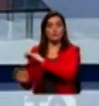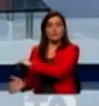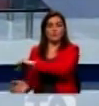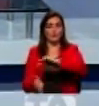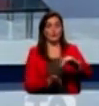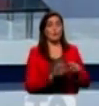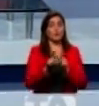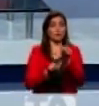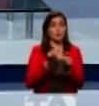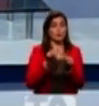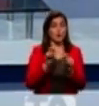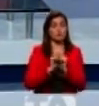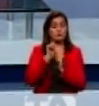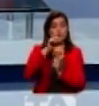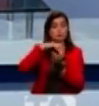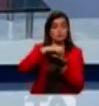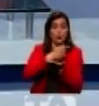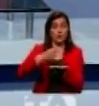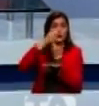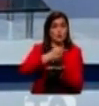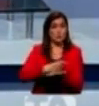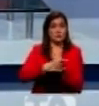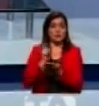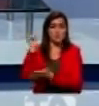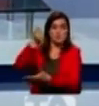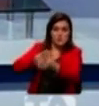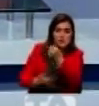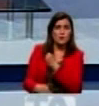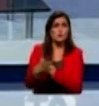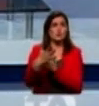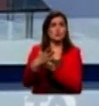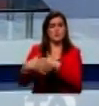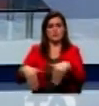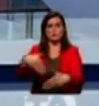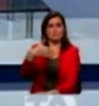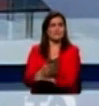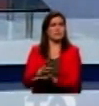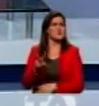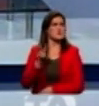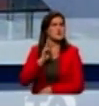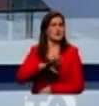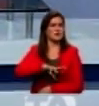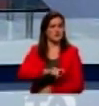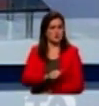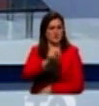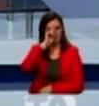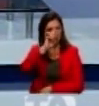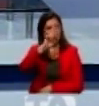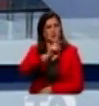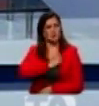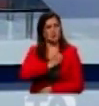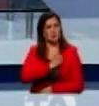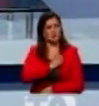Pescadores de Puerto Engabao en la provincia del Guayas paralizaron hoy sus actividades. Denuncian ser víctimas constantes de robos y el irrespeto a